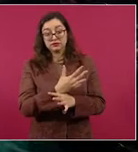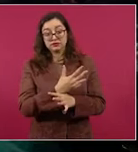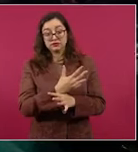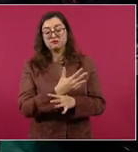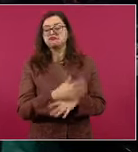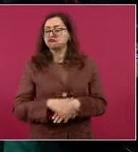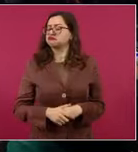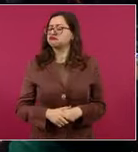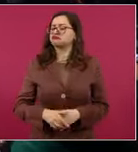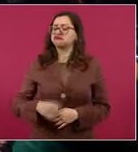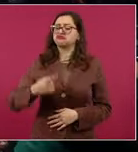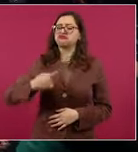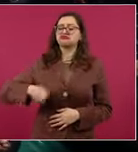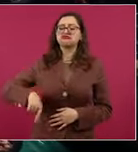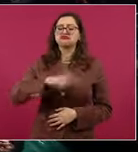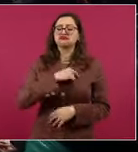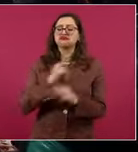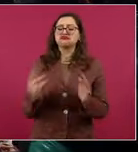y que además